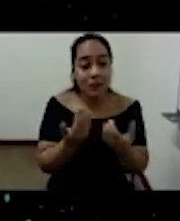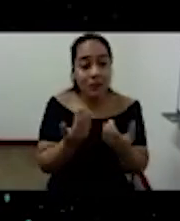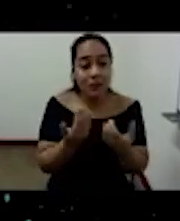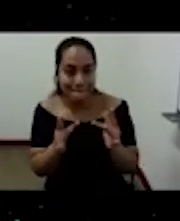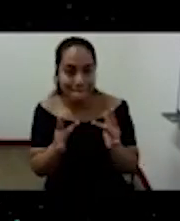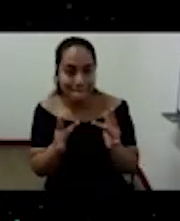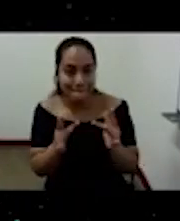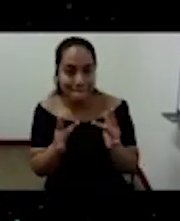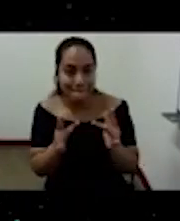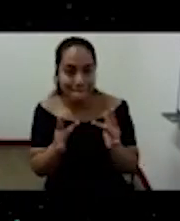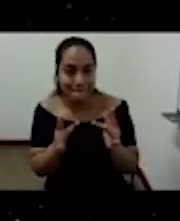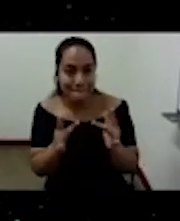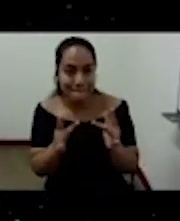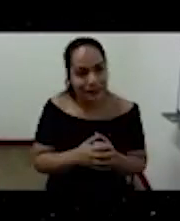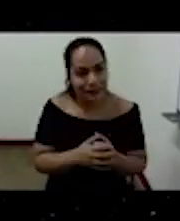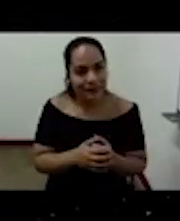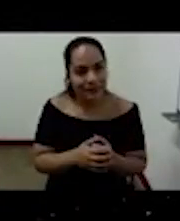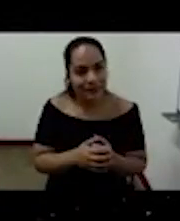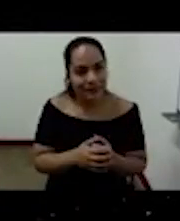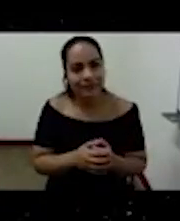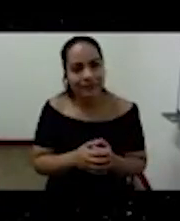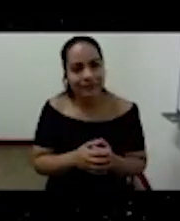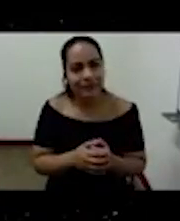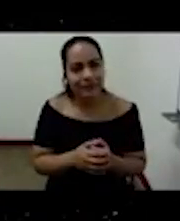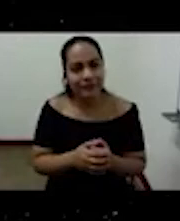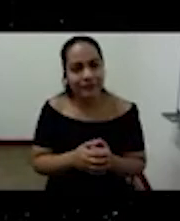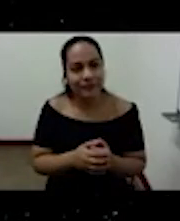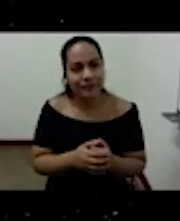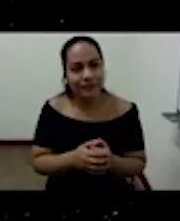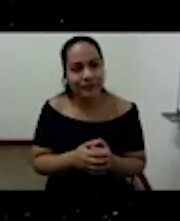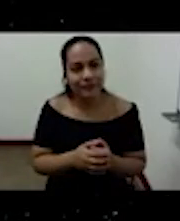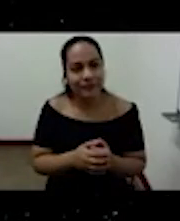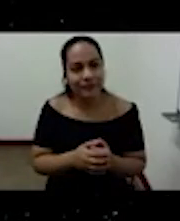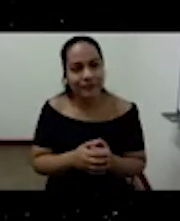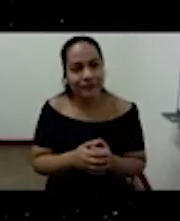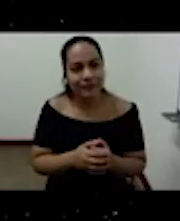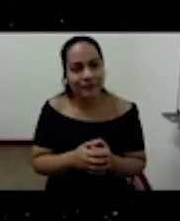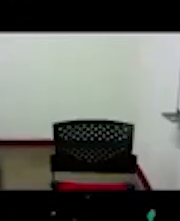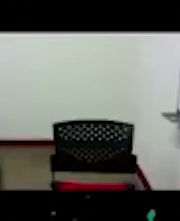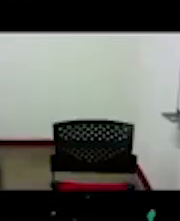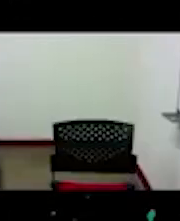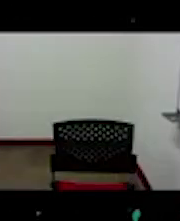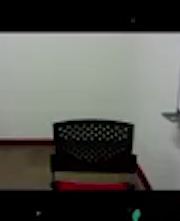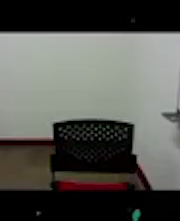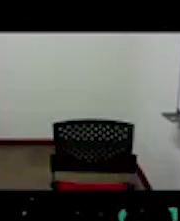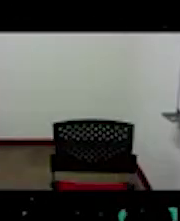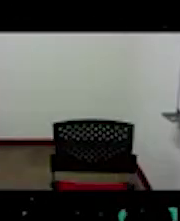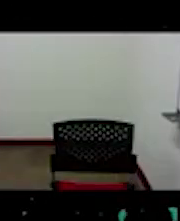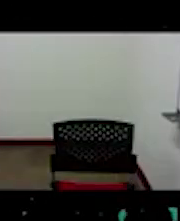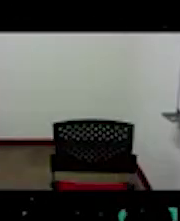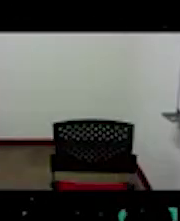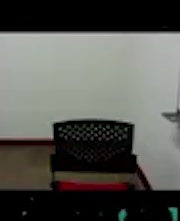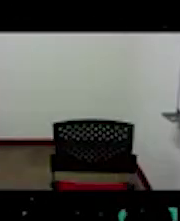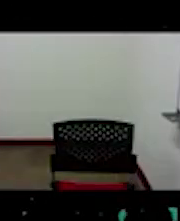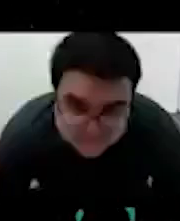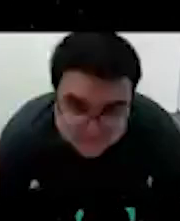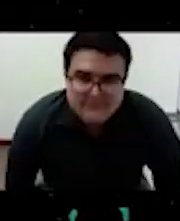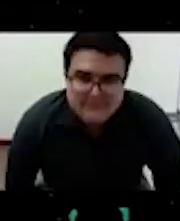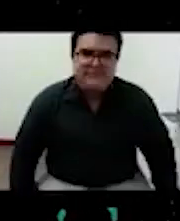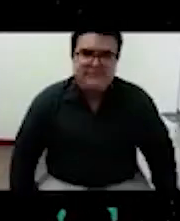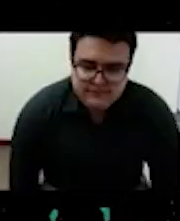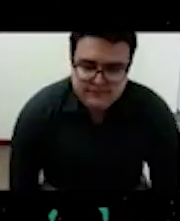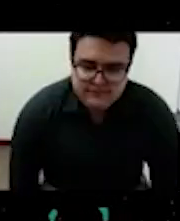la por qué nuestra mente nuestra mente política